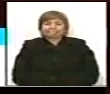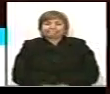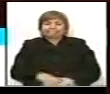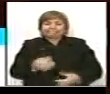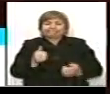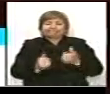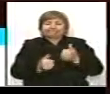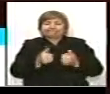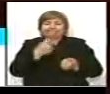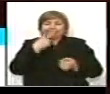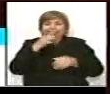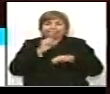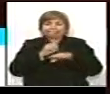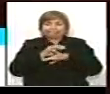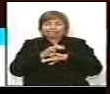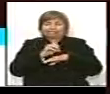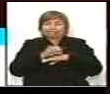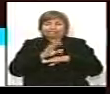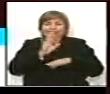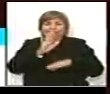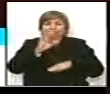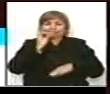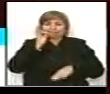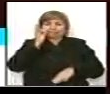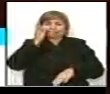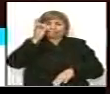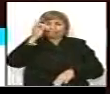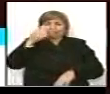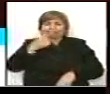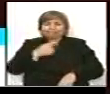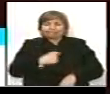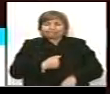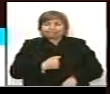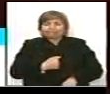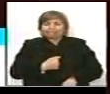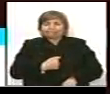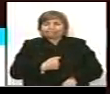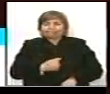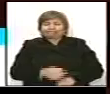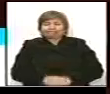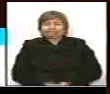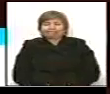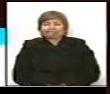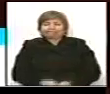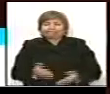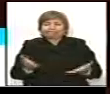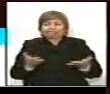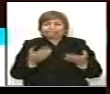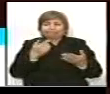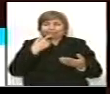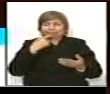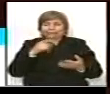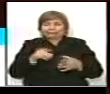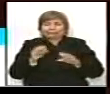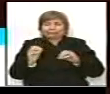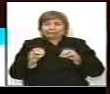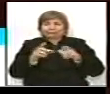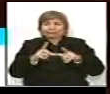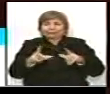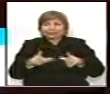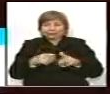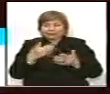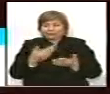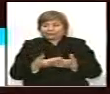¿cuáles son los consejos de su futuro yo que ya está donde ustedes algún momento quieren